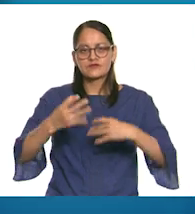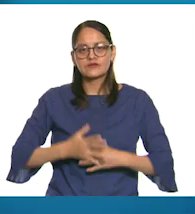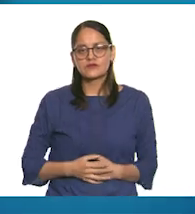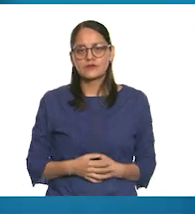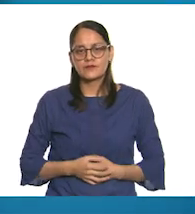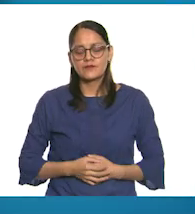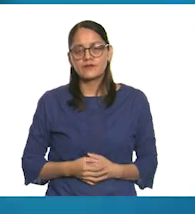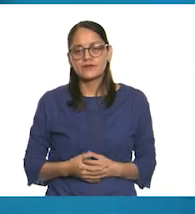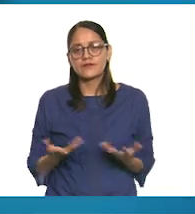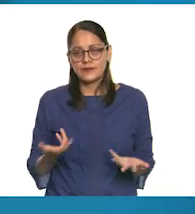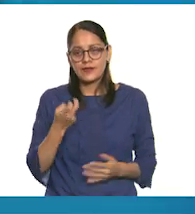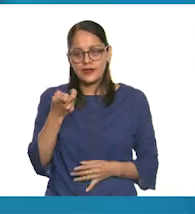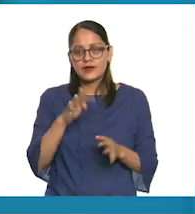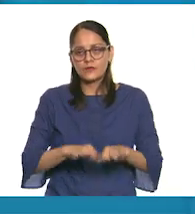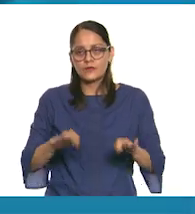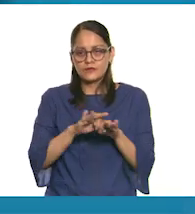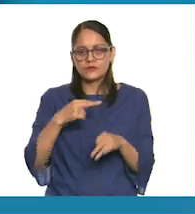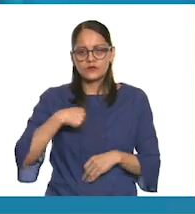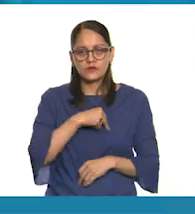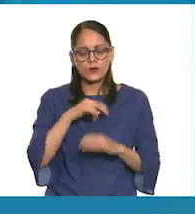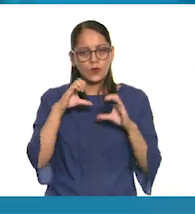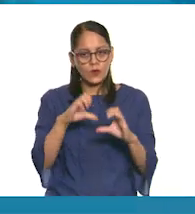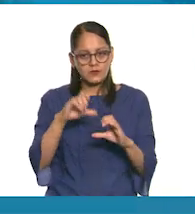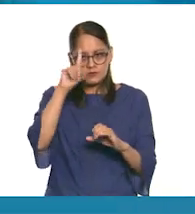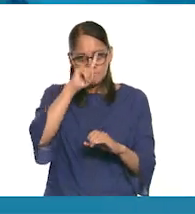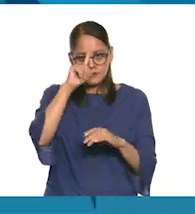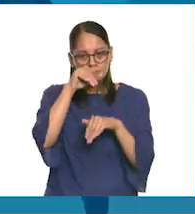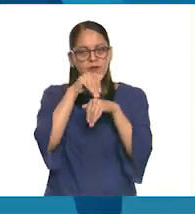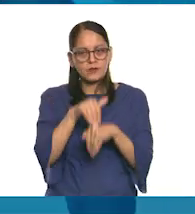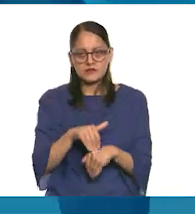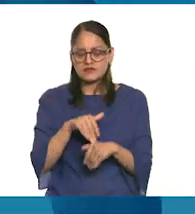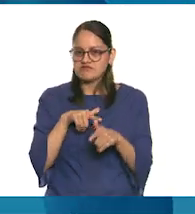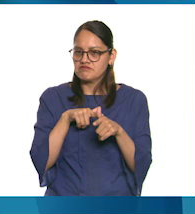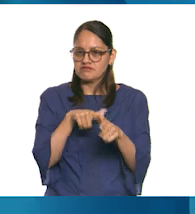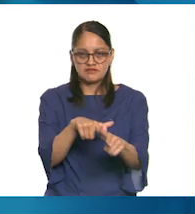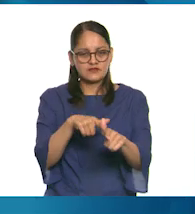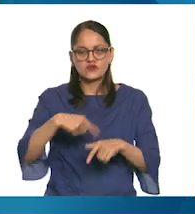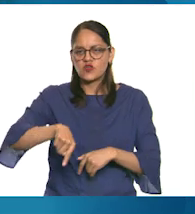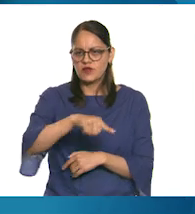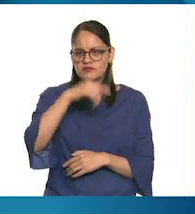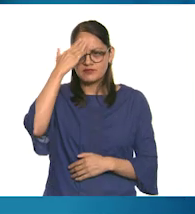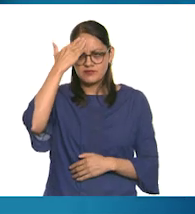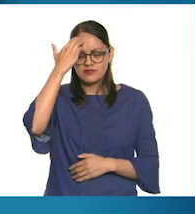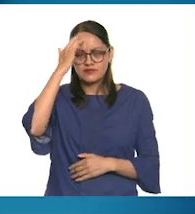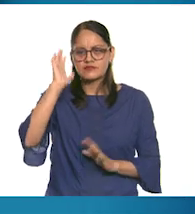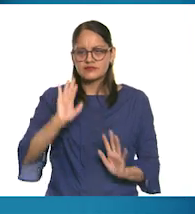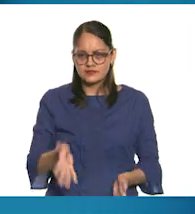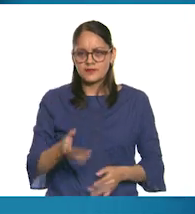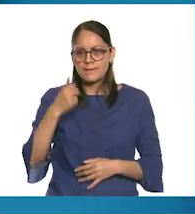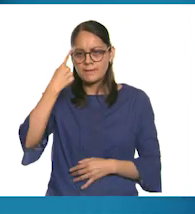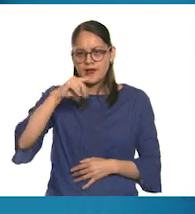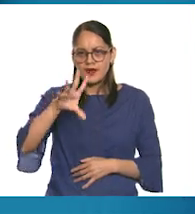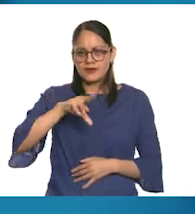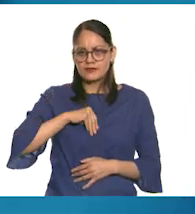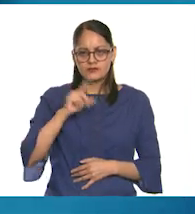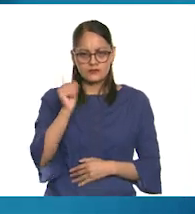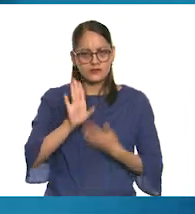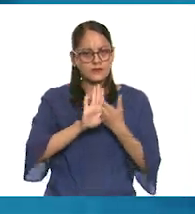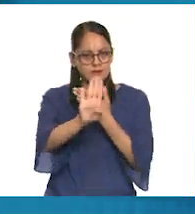las personas. Por eso hay que continuar cuidándonos siguiendo las buenas prácticas que ya todos conocemos para evitar contagiarnos.